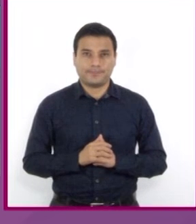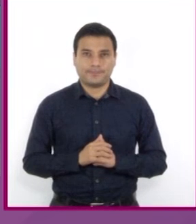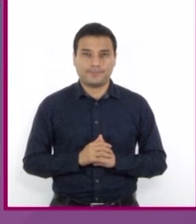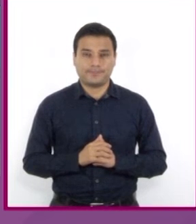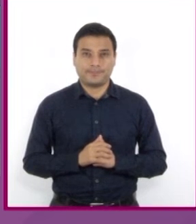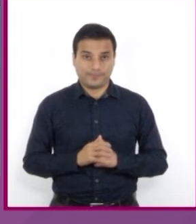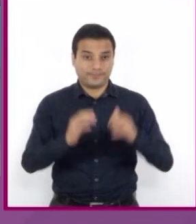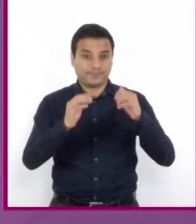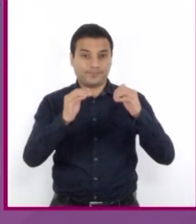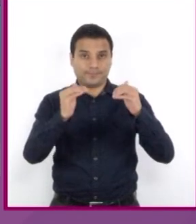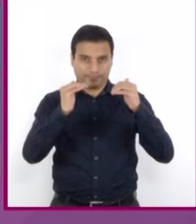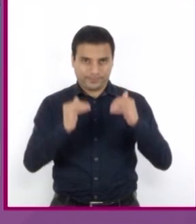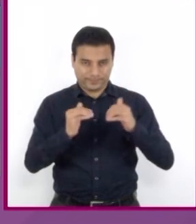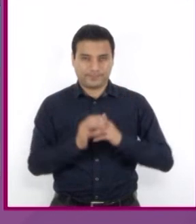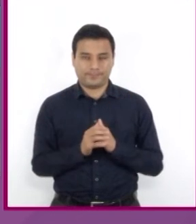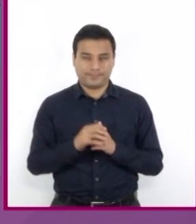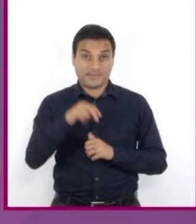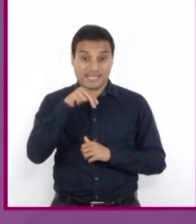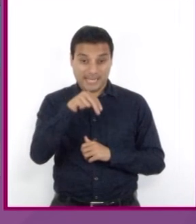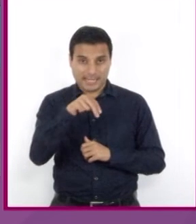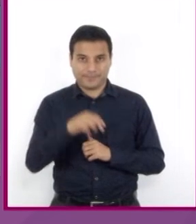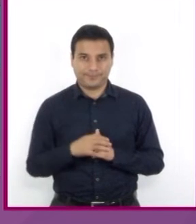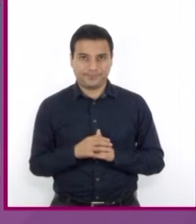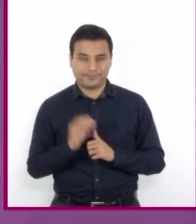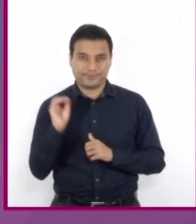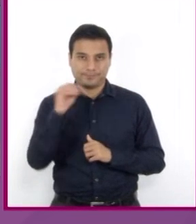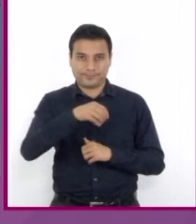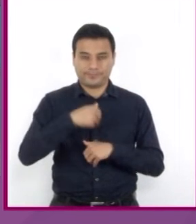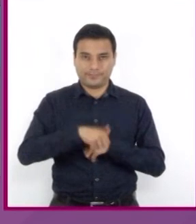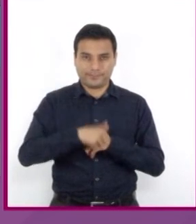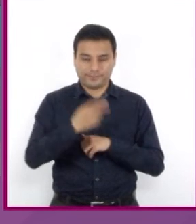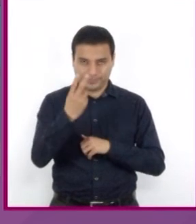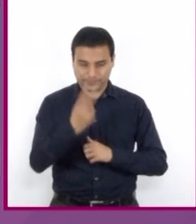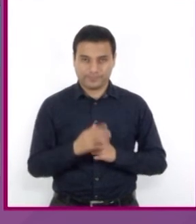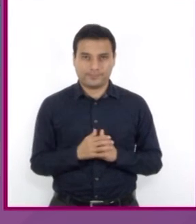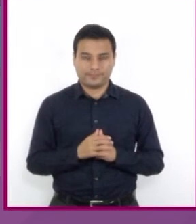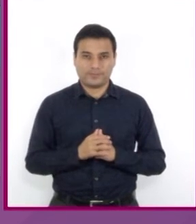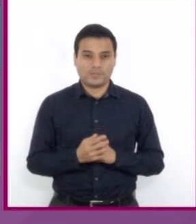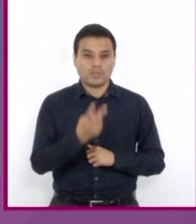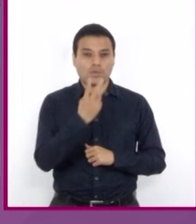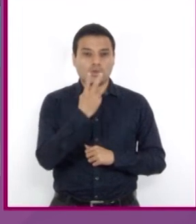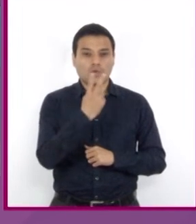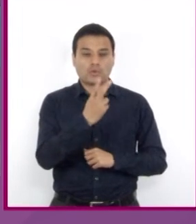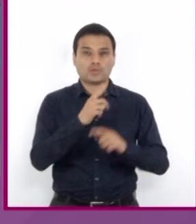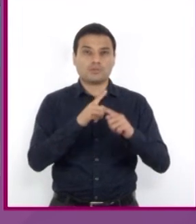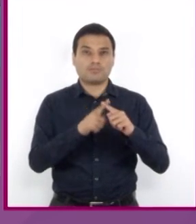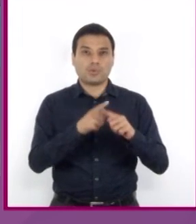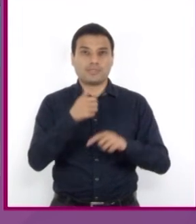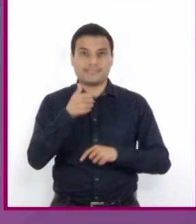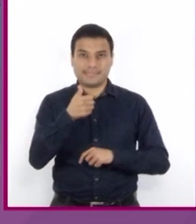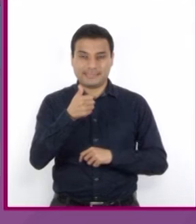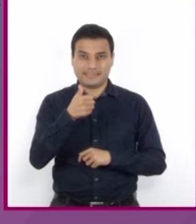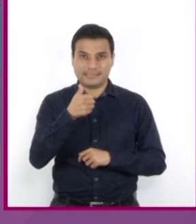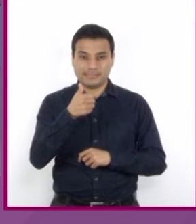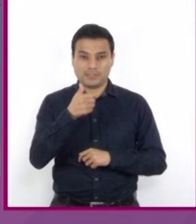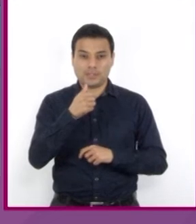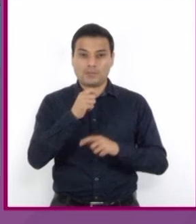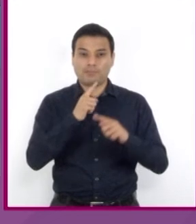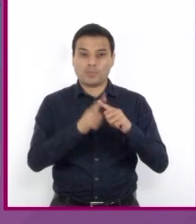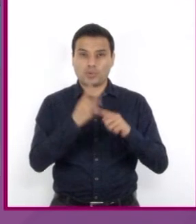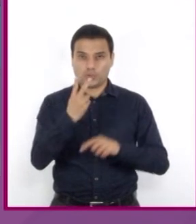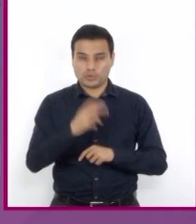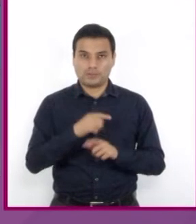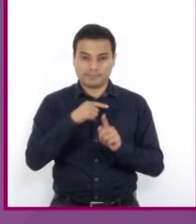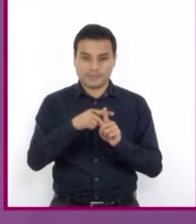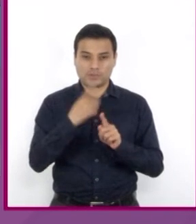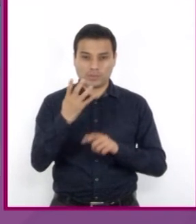Para el segundo valor del término n, cuando n es igual a 2, 2 que multiplica el binomio de 6 por 2